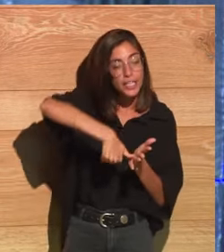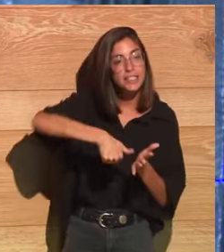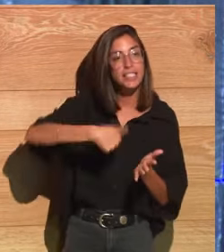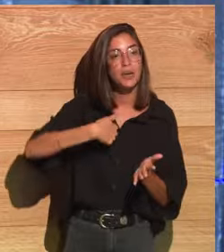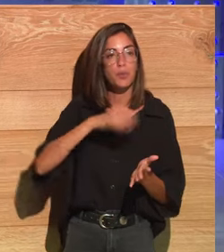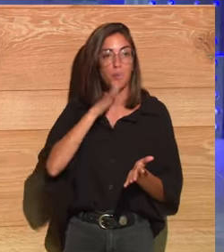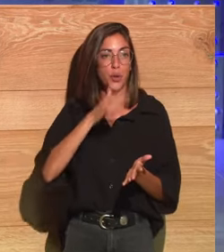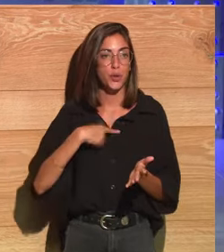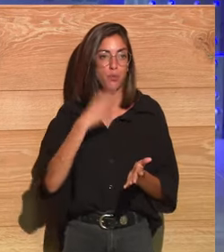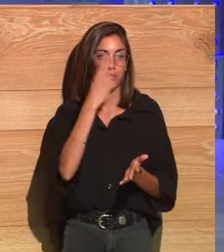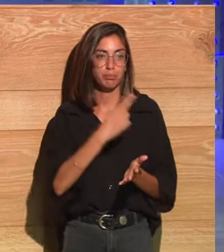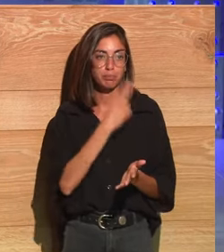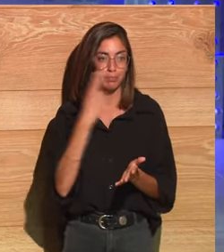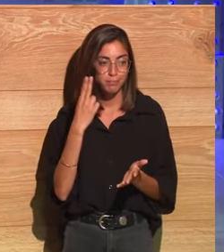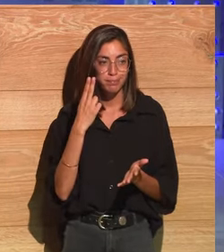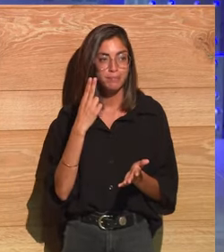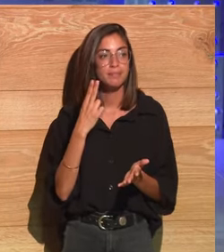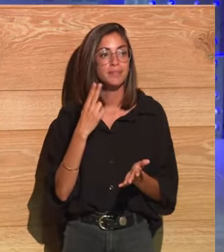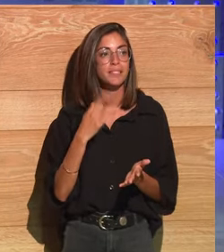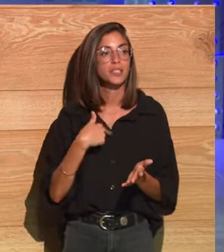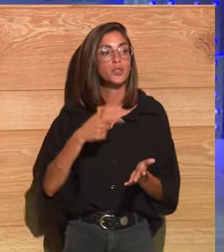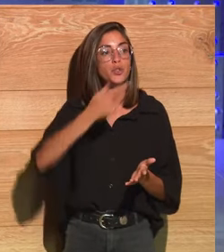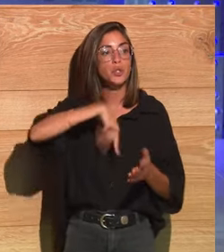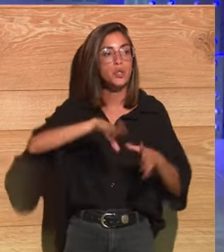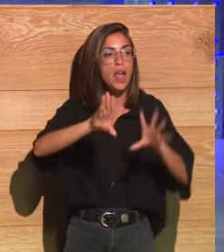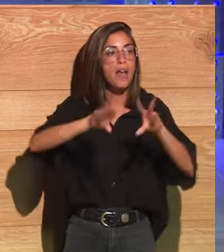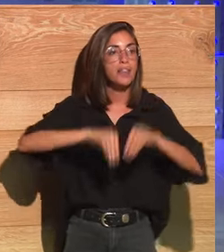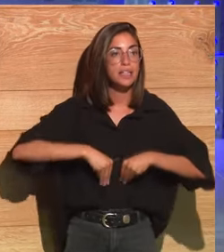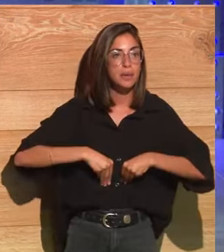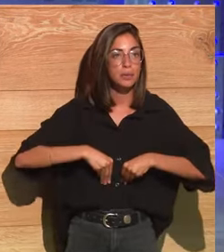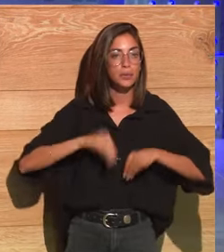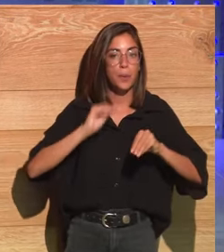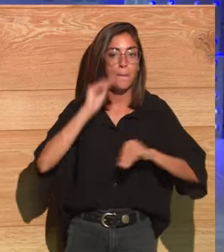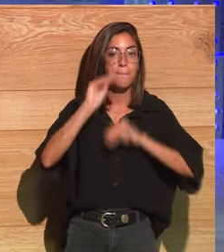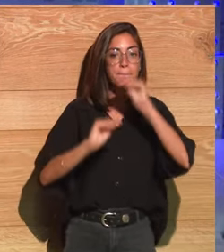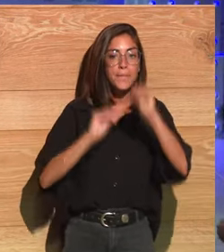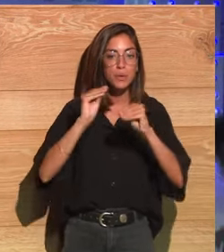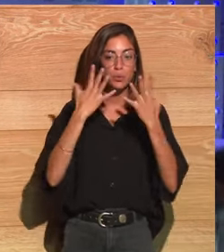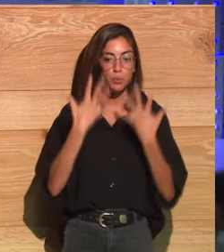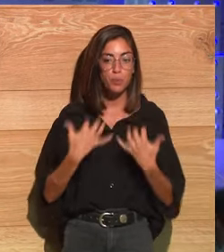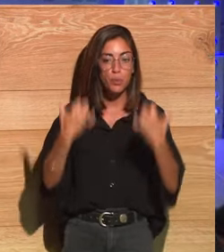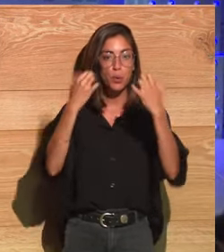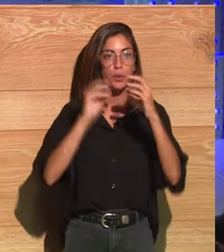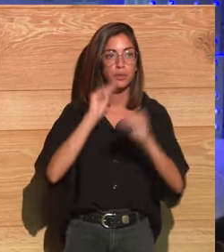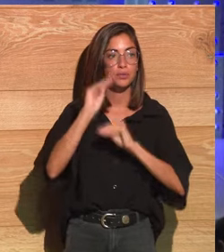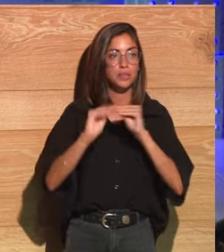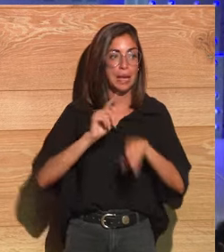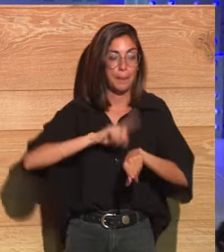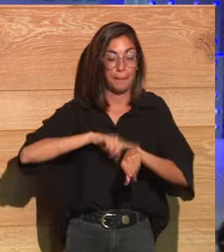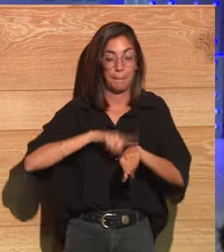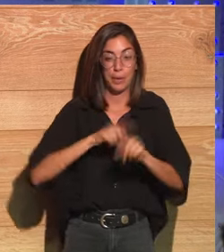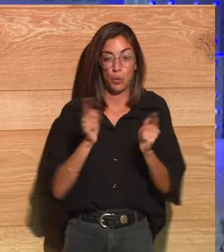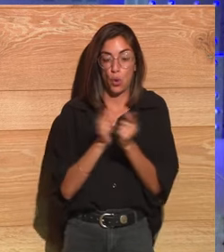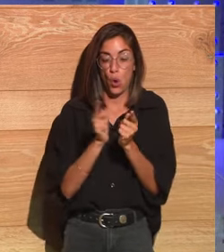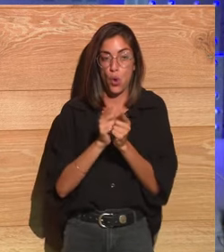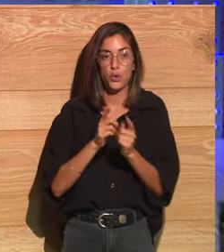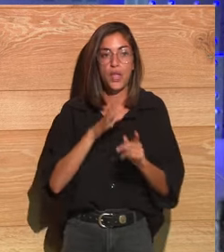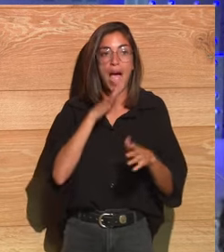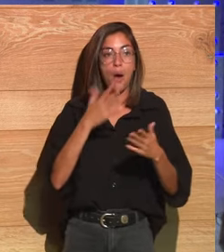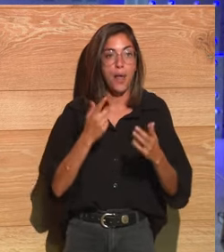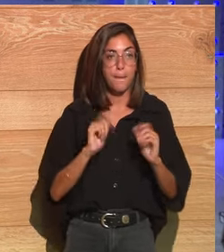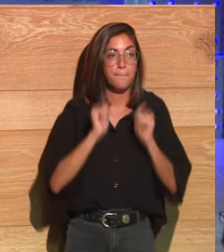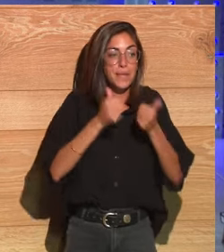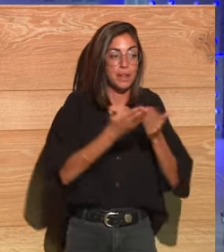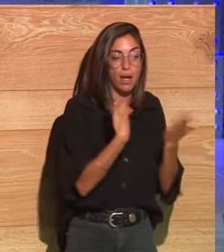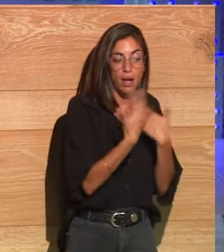ello. Aceptamos, o mejor dicho, aceptaremos preguntas del público, del respetable, en unos minutos. Conversamos un ratito y luego